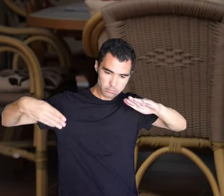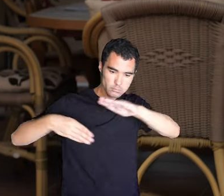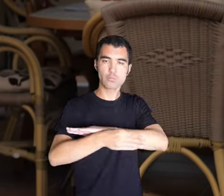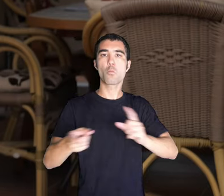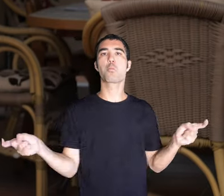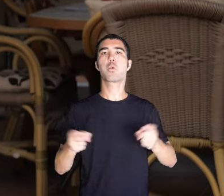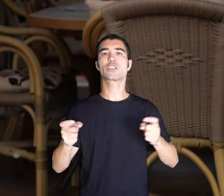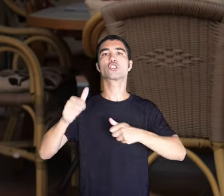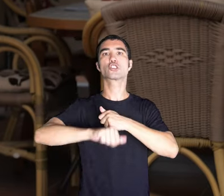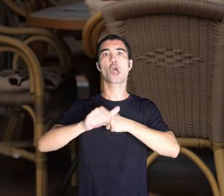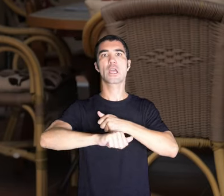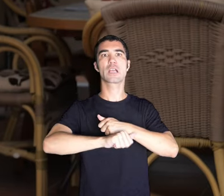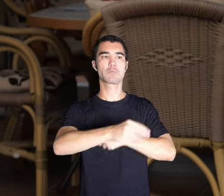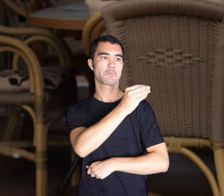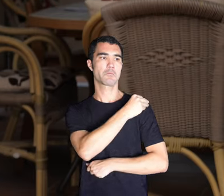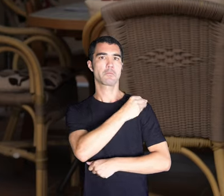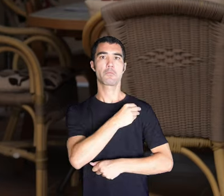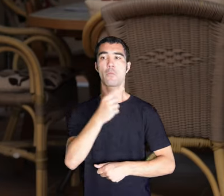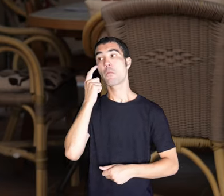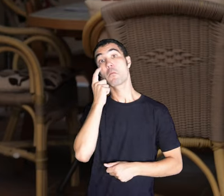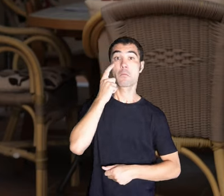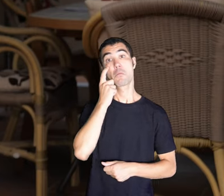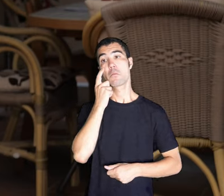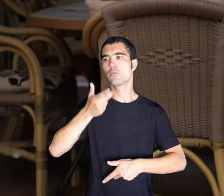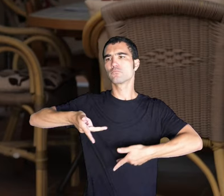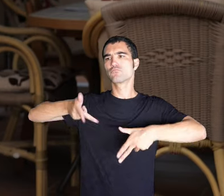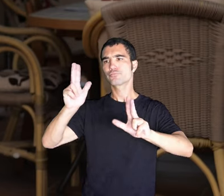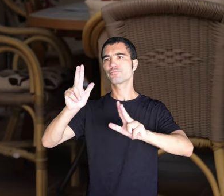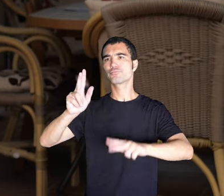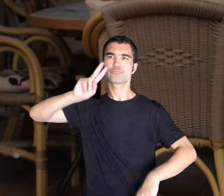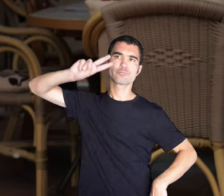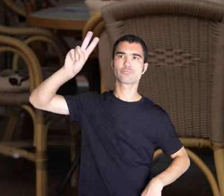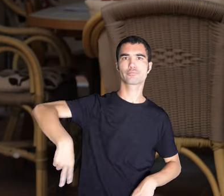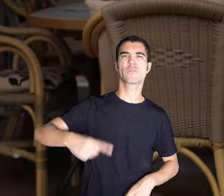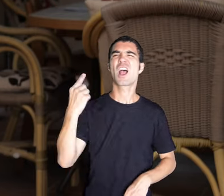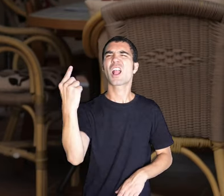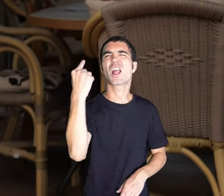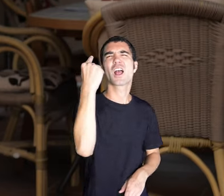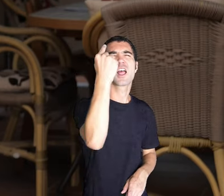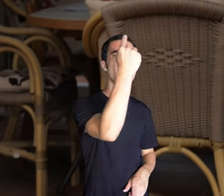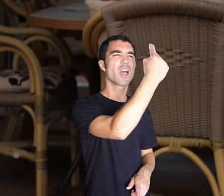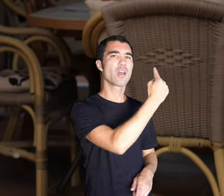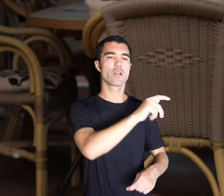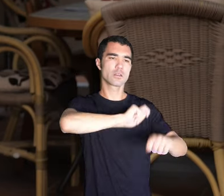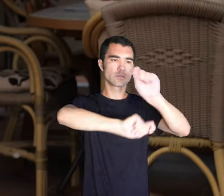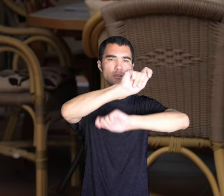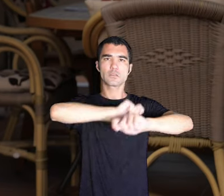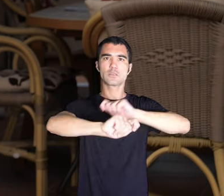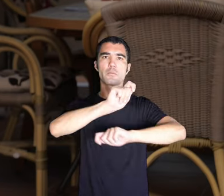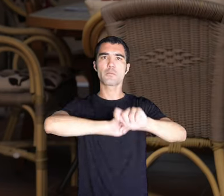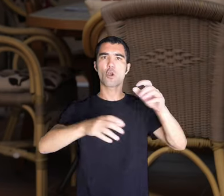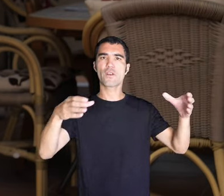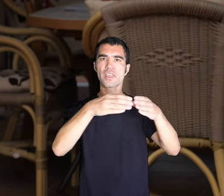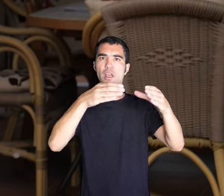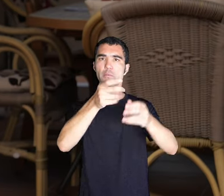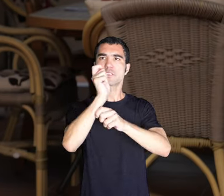había solicitado el visto bueno de todas y cada una de las cofradías de